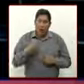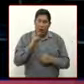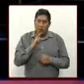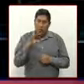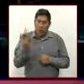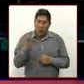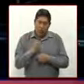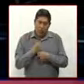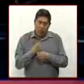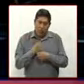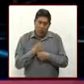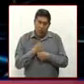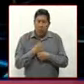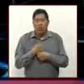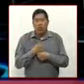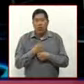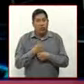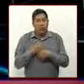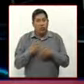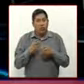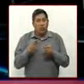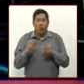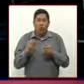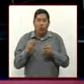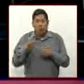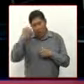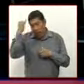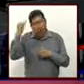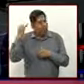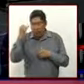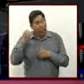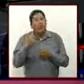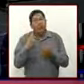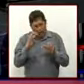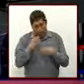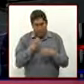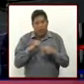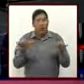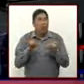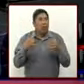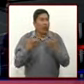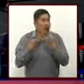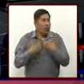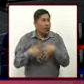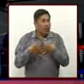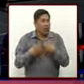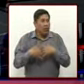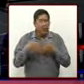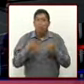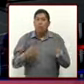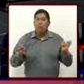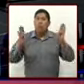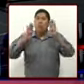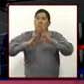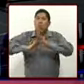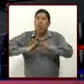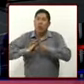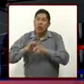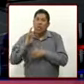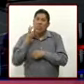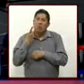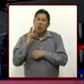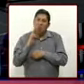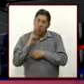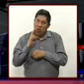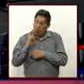están ejecutando, no están en papeles, ejecutándose. Pero también tenemos industrialización, tenemos una planta de biodiesel que nos va a significar 100 millones de